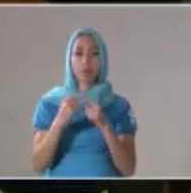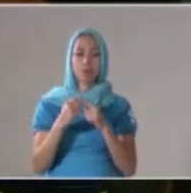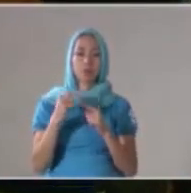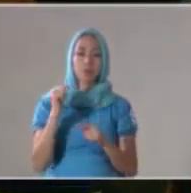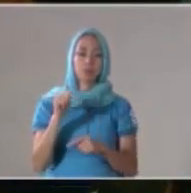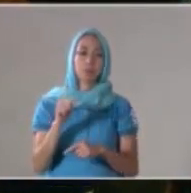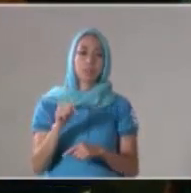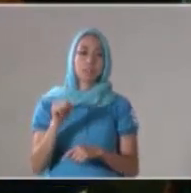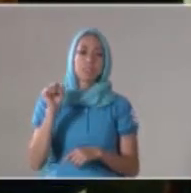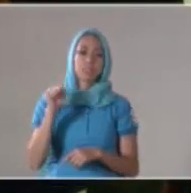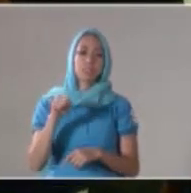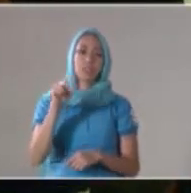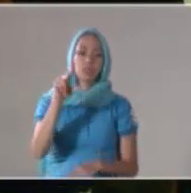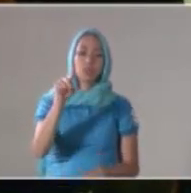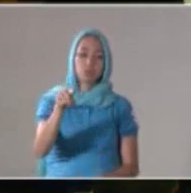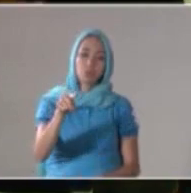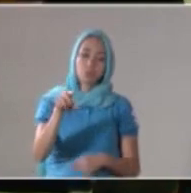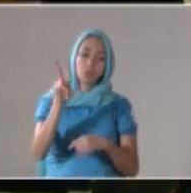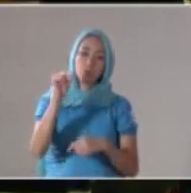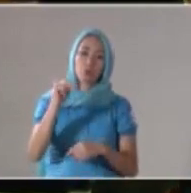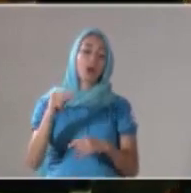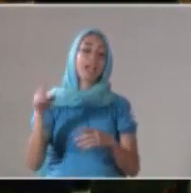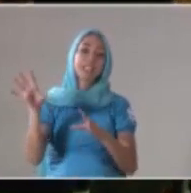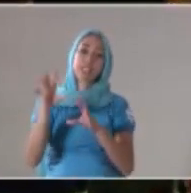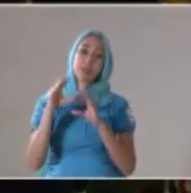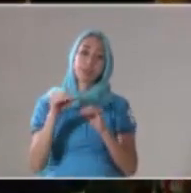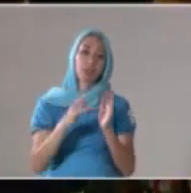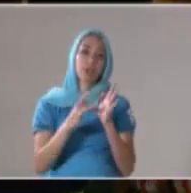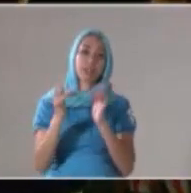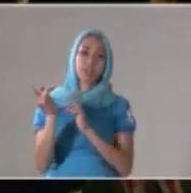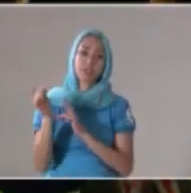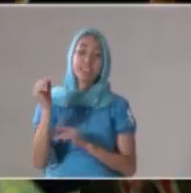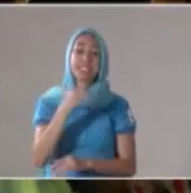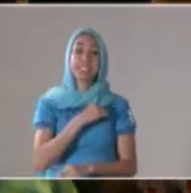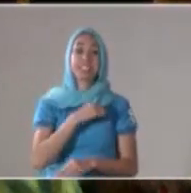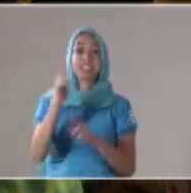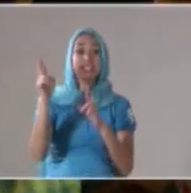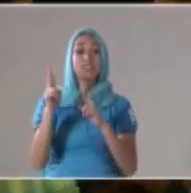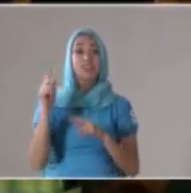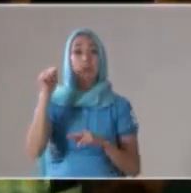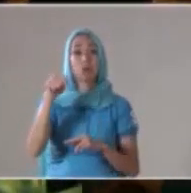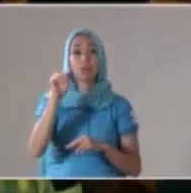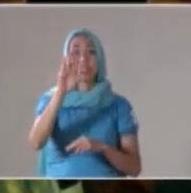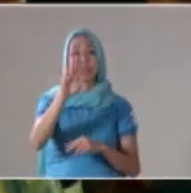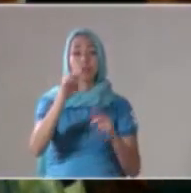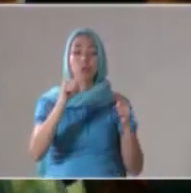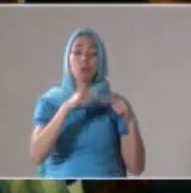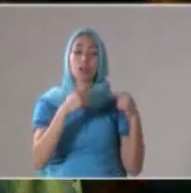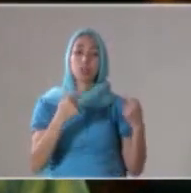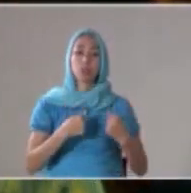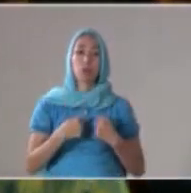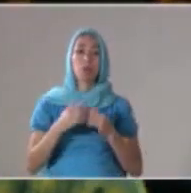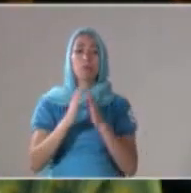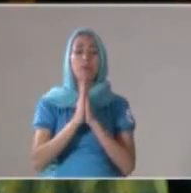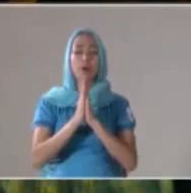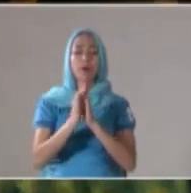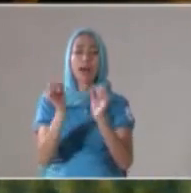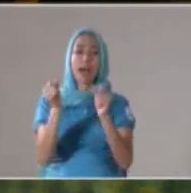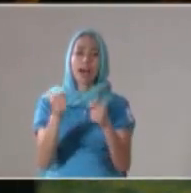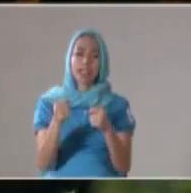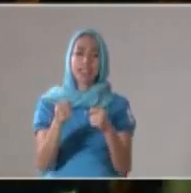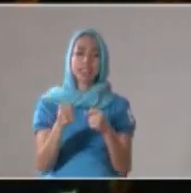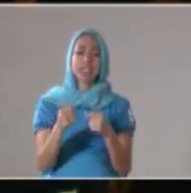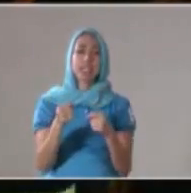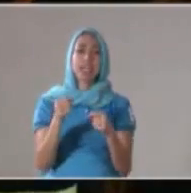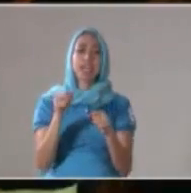por favor, si se puede venir para que podamos orar por ustedes. También los hermanos Evelyn Pérez Jiménez y Dora Elizabeth González,